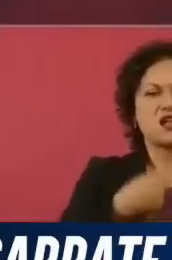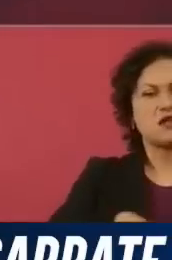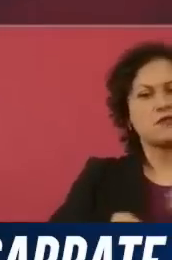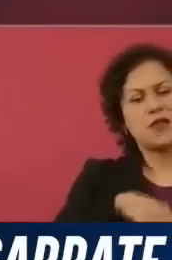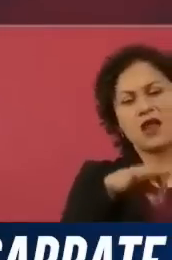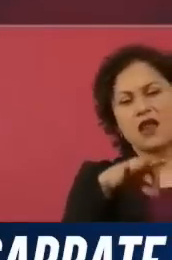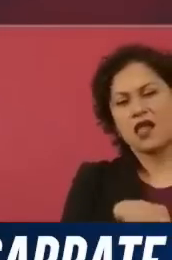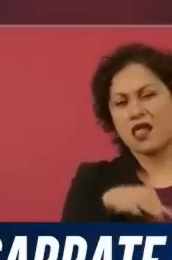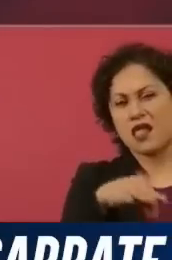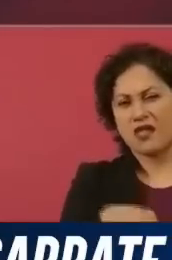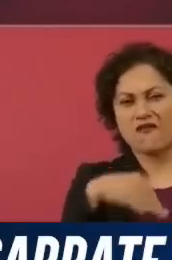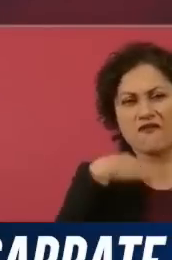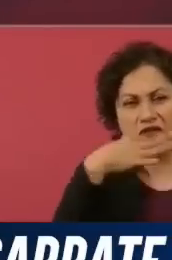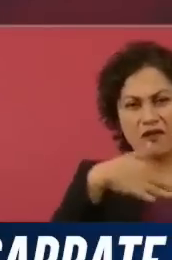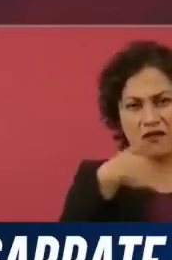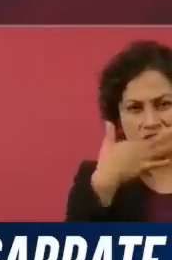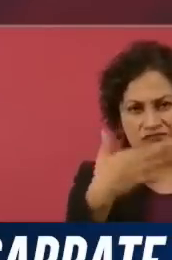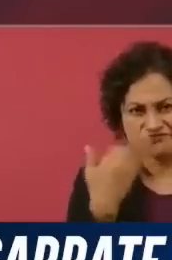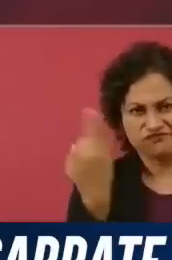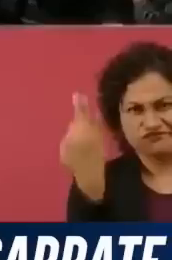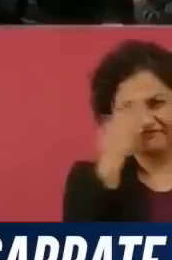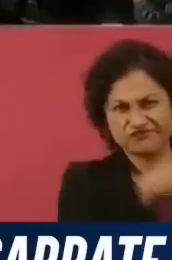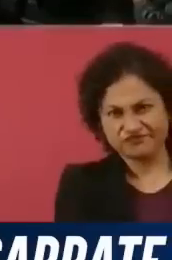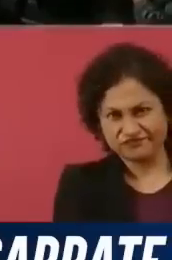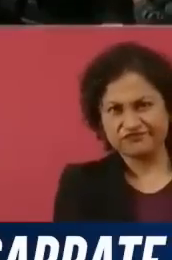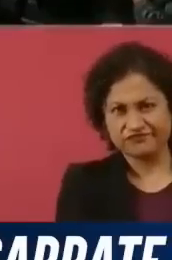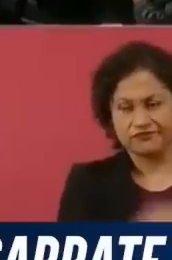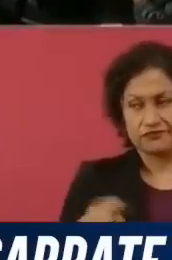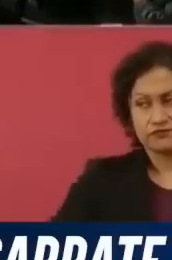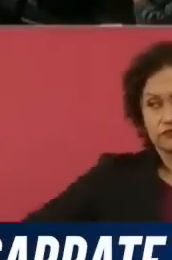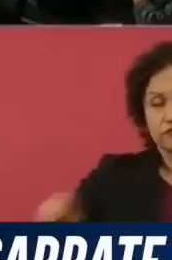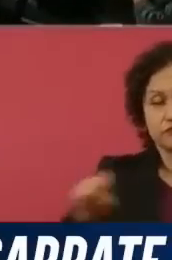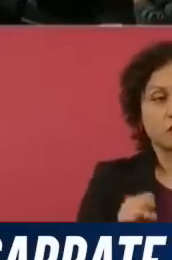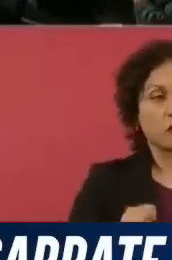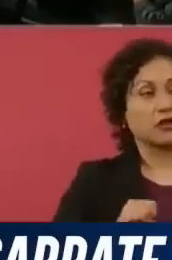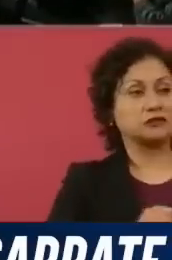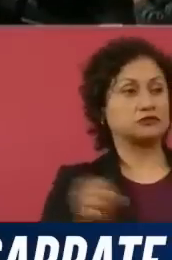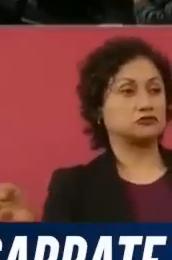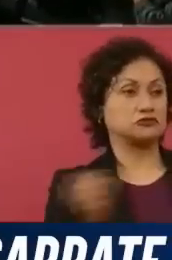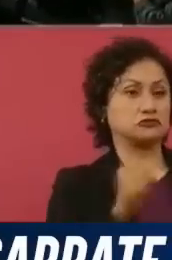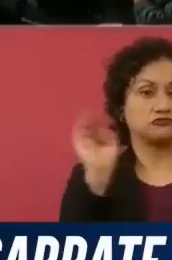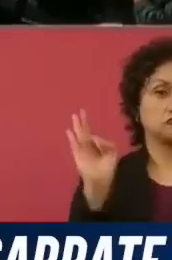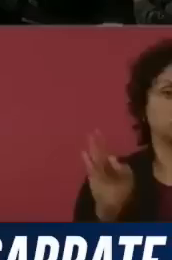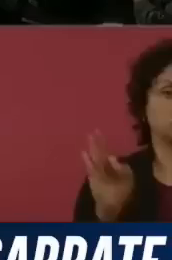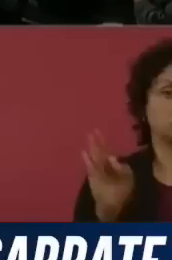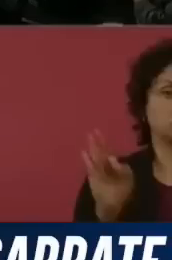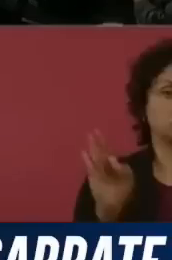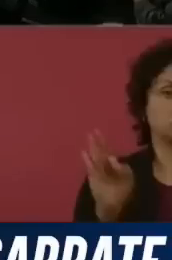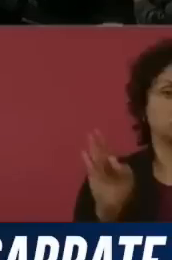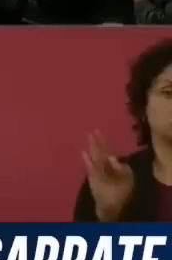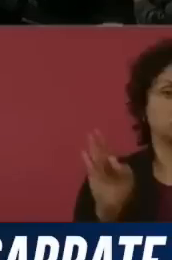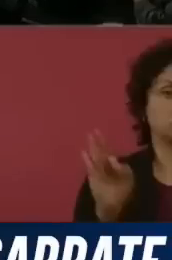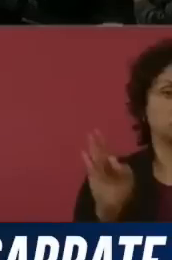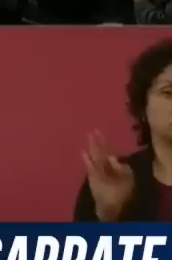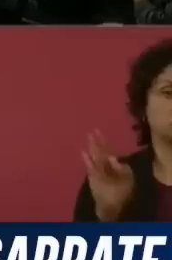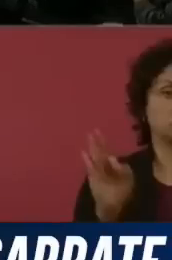electorales legalizaban legitimaban fraudes electorales